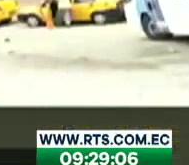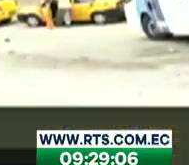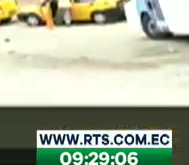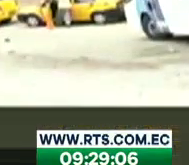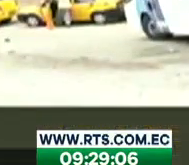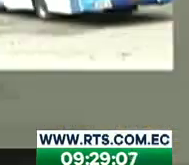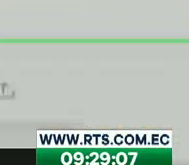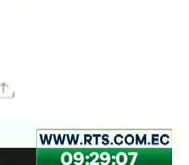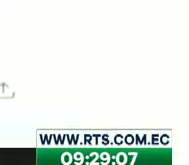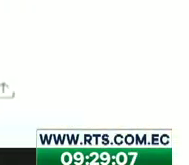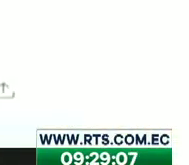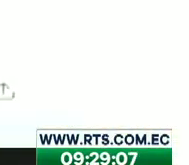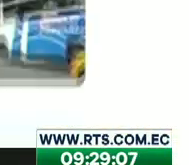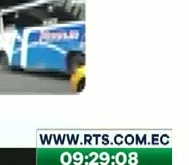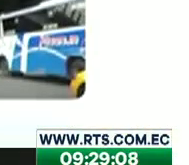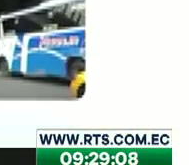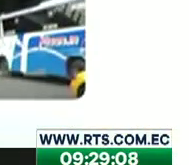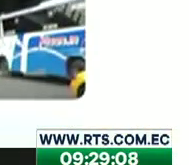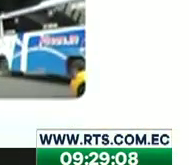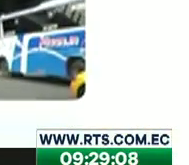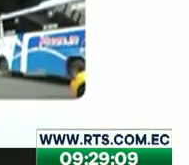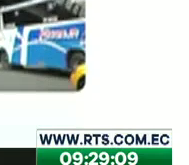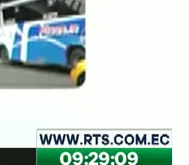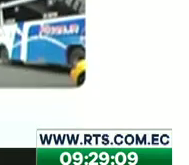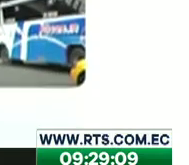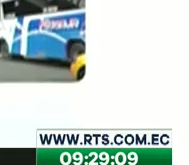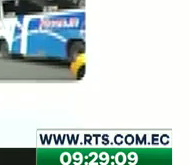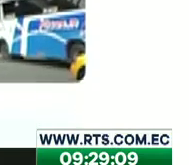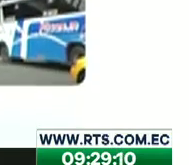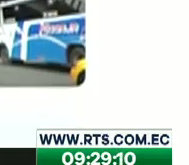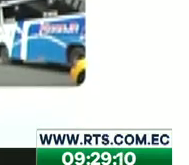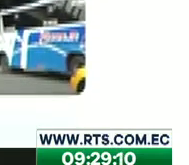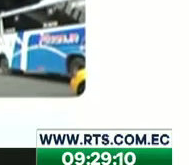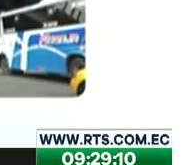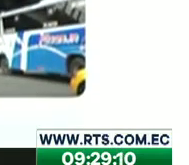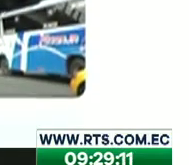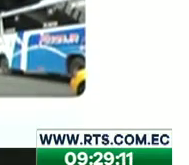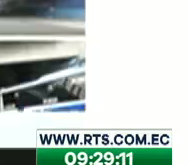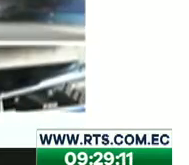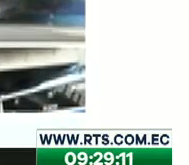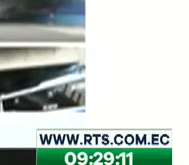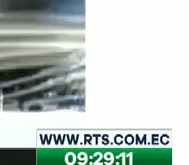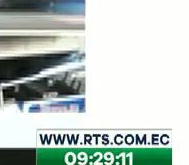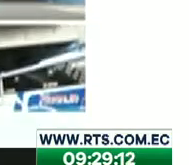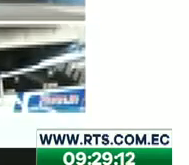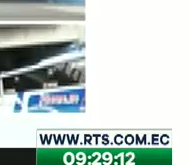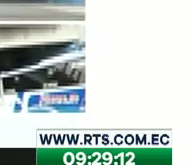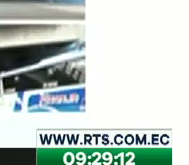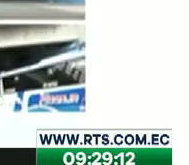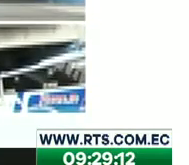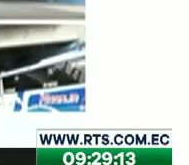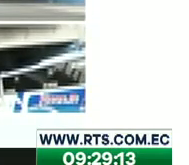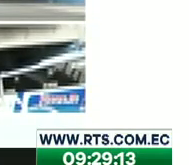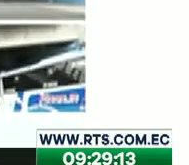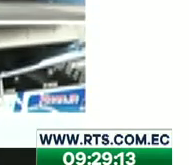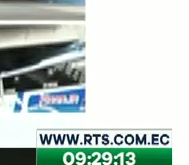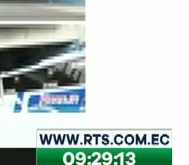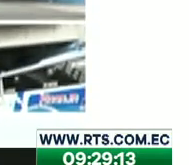indudablemente que hay ese conflicto y ese problema. Así que se necesita iluminación en este sector, es lo que nos envía Testigo